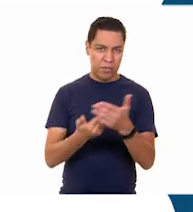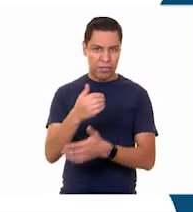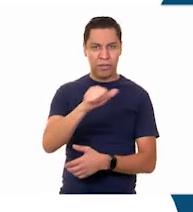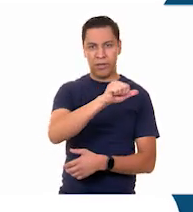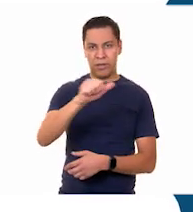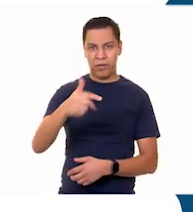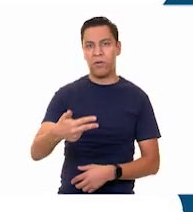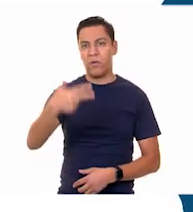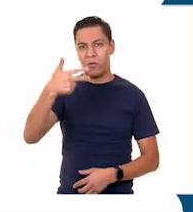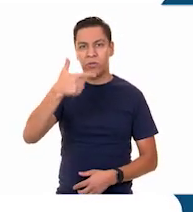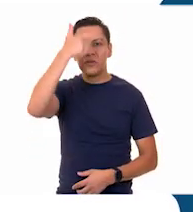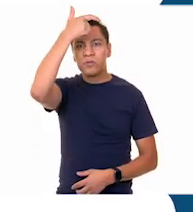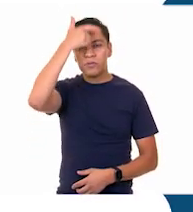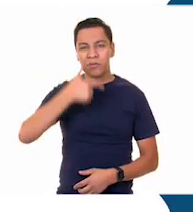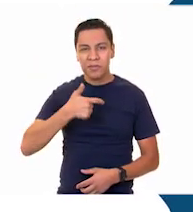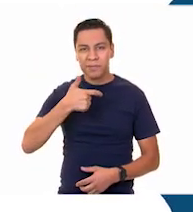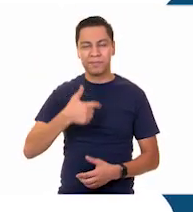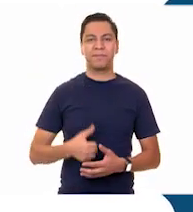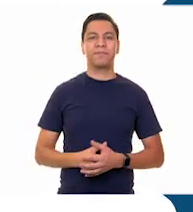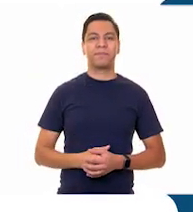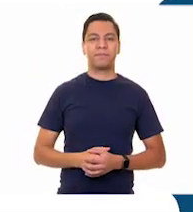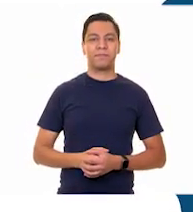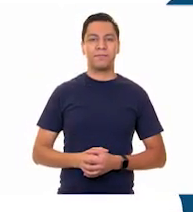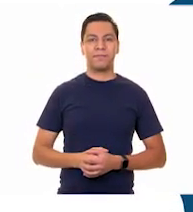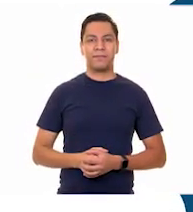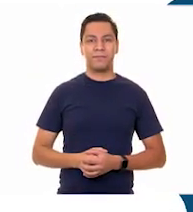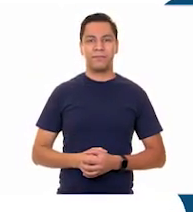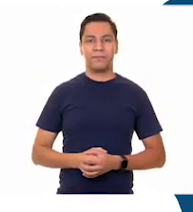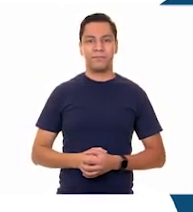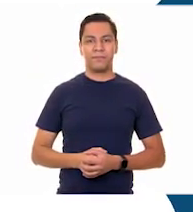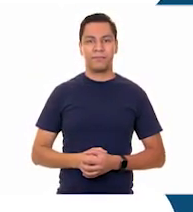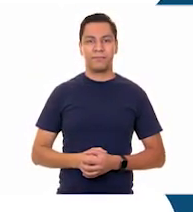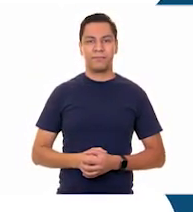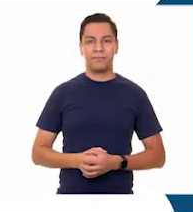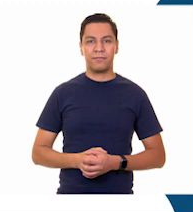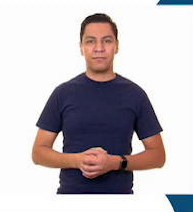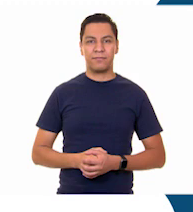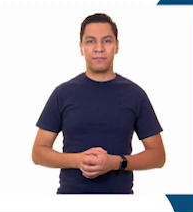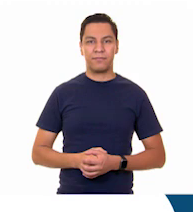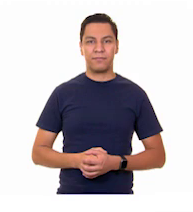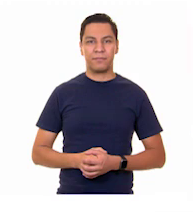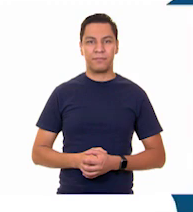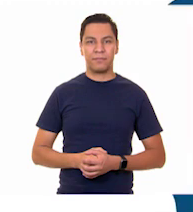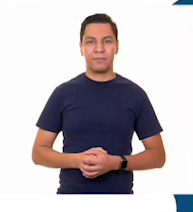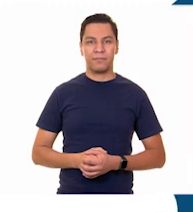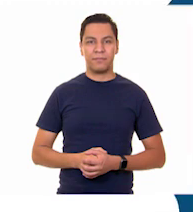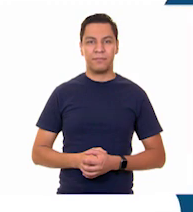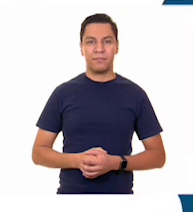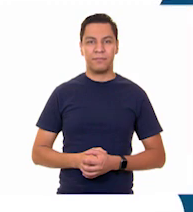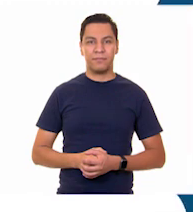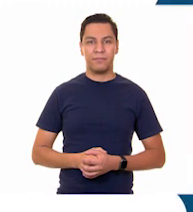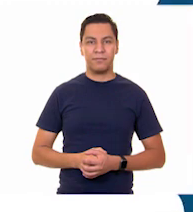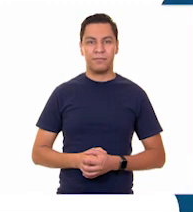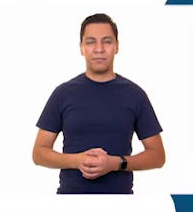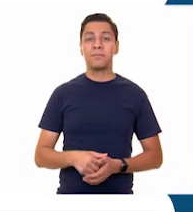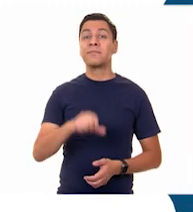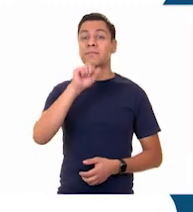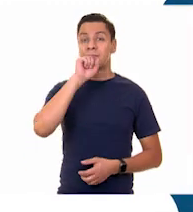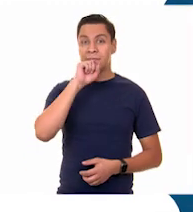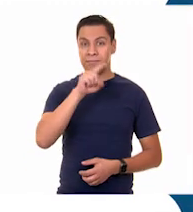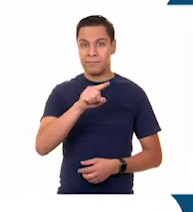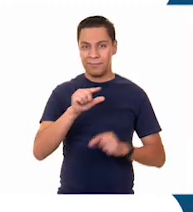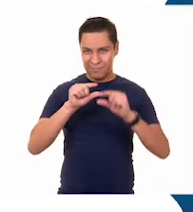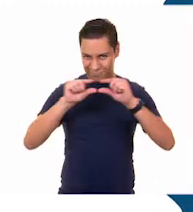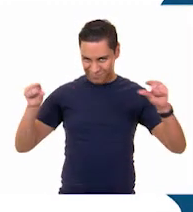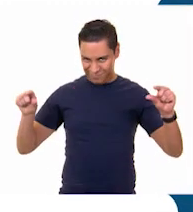teléfono 55 41 72 04 13 con 100 líneas. También puedes encontrar